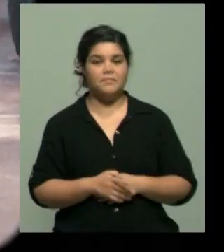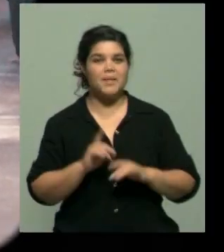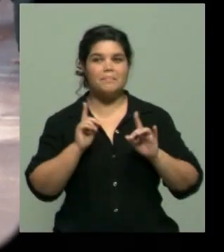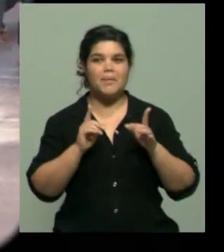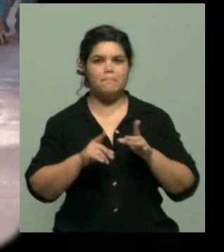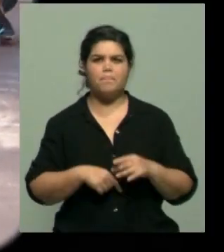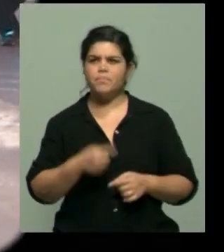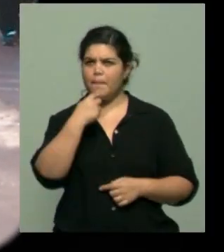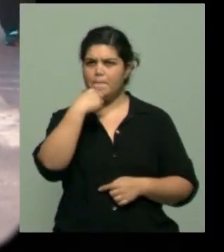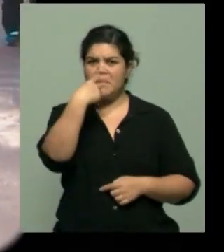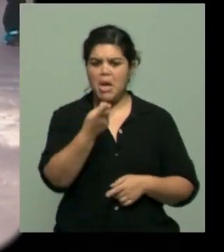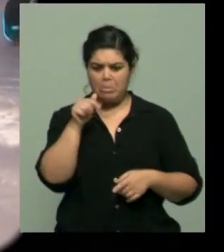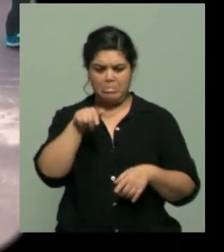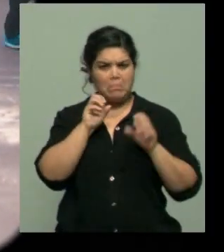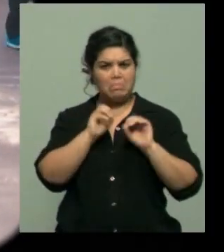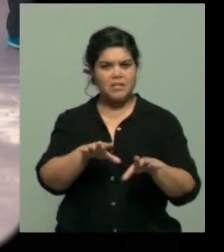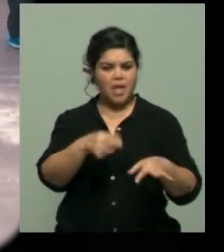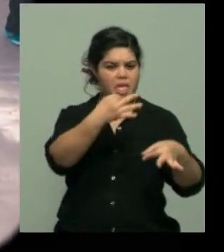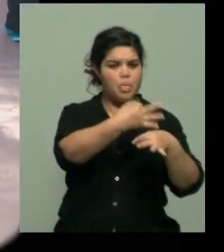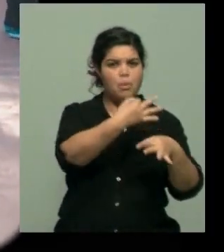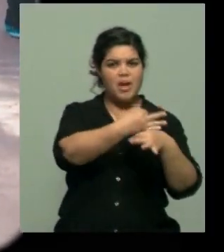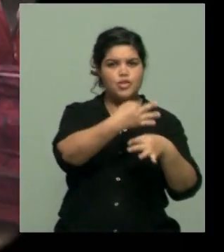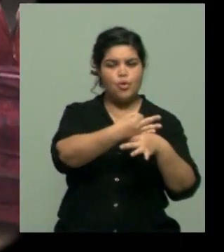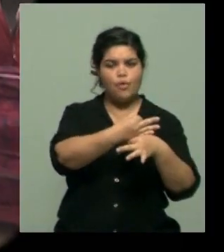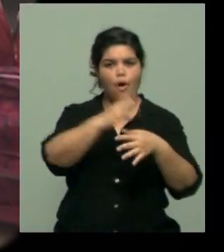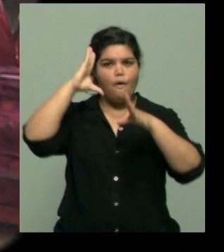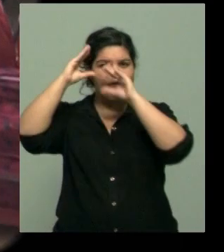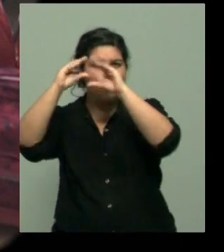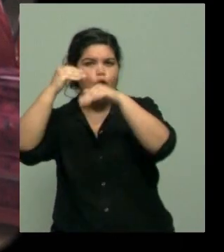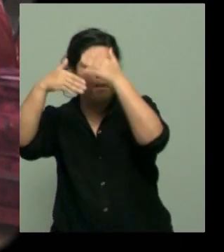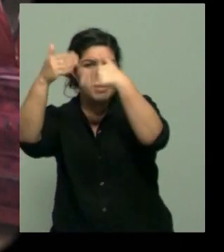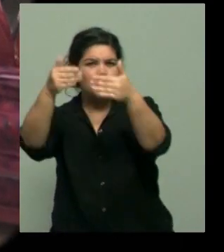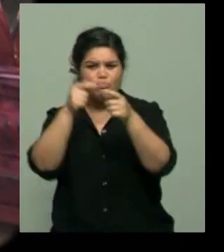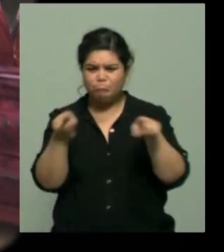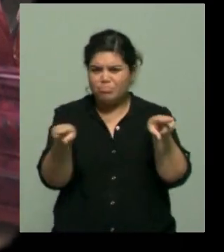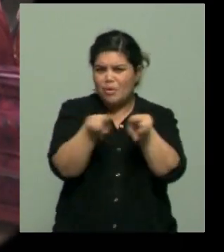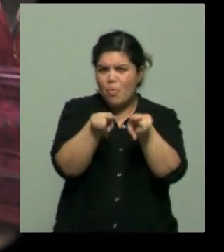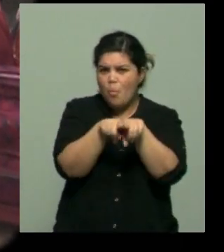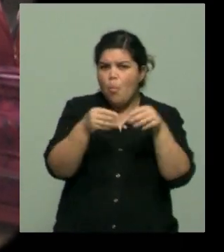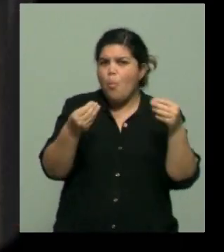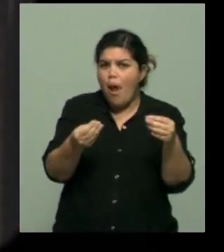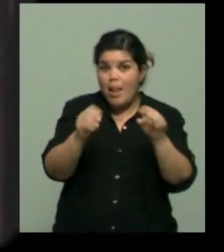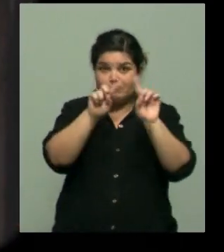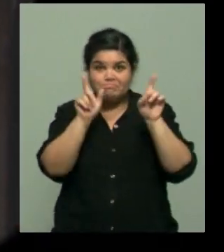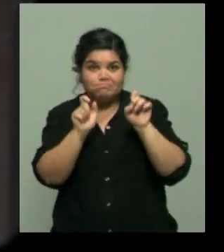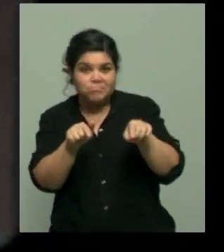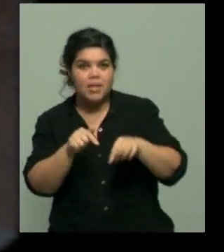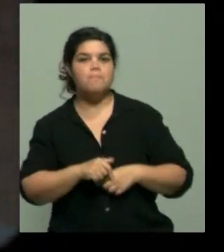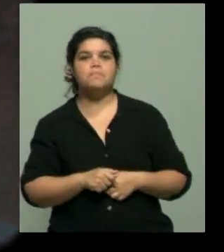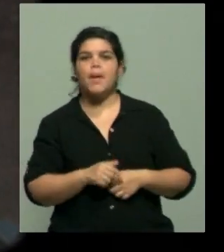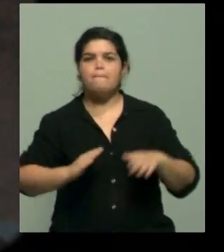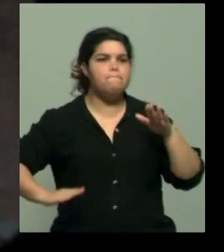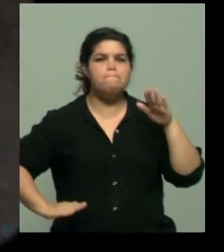Todo comenzó con una pregunta. ¿Educación es lo mismo que formación? Uno de los pilares del desarrollo de la sociedad